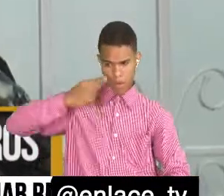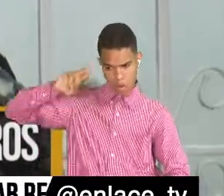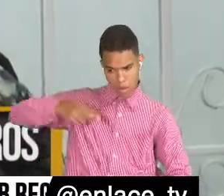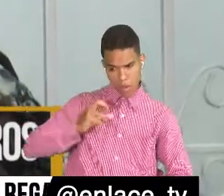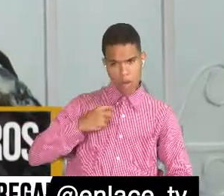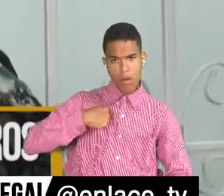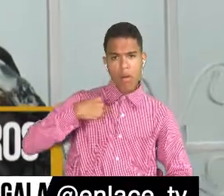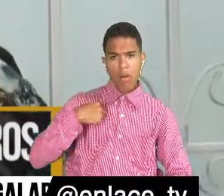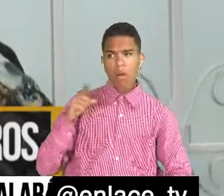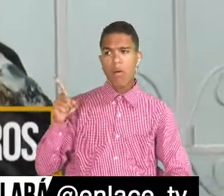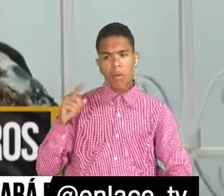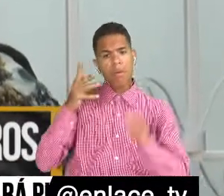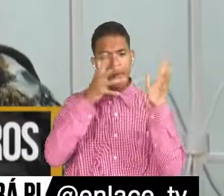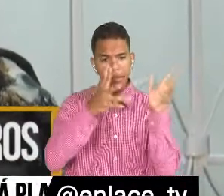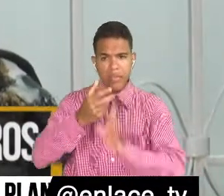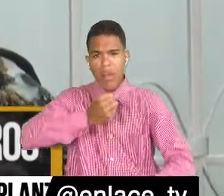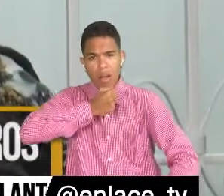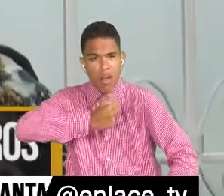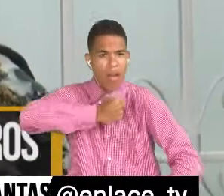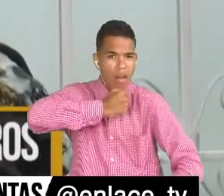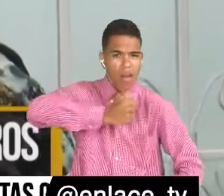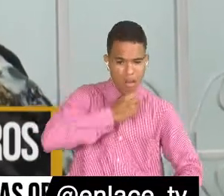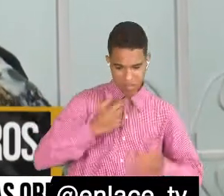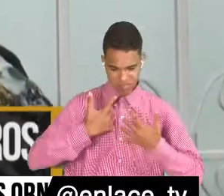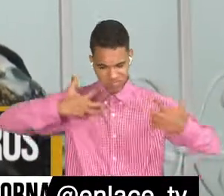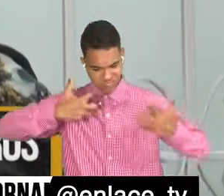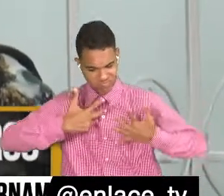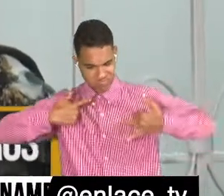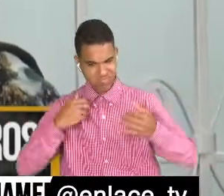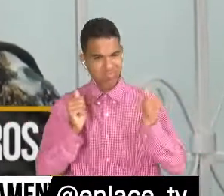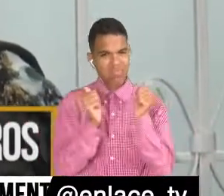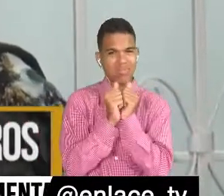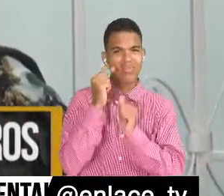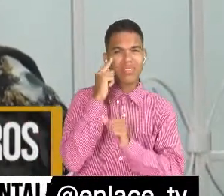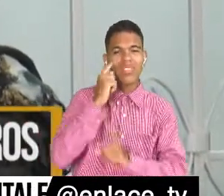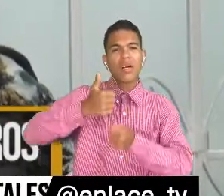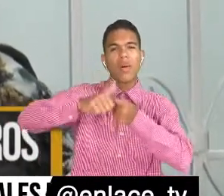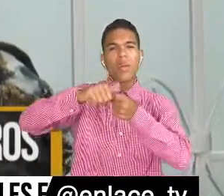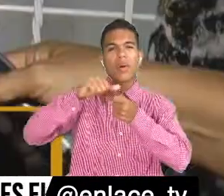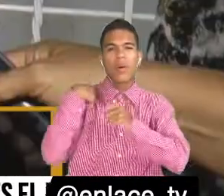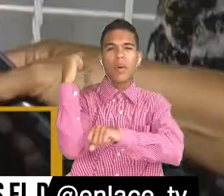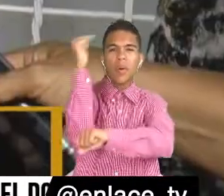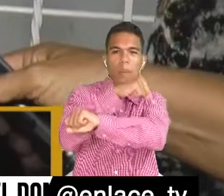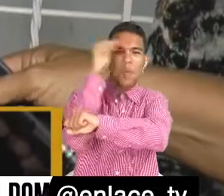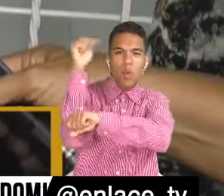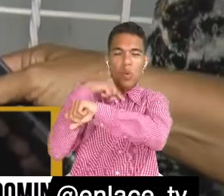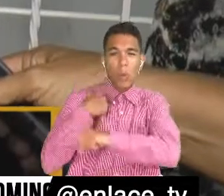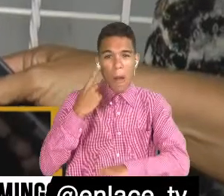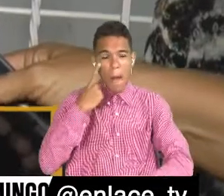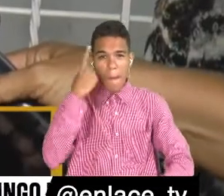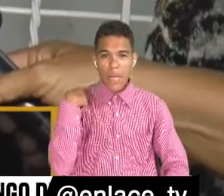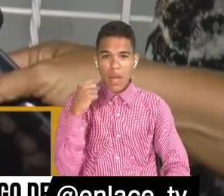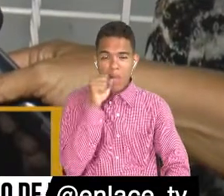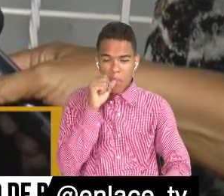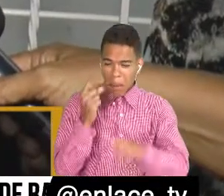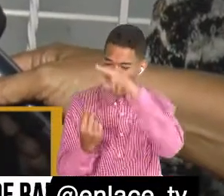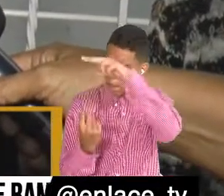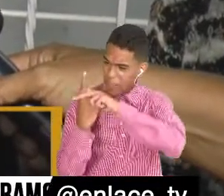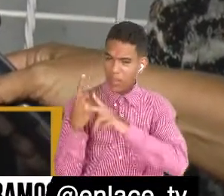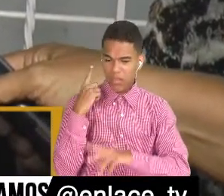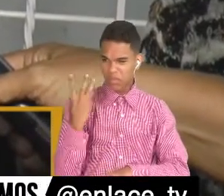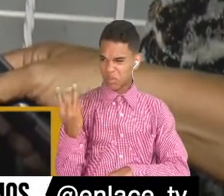muchos cantantes, de acompañar en las fiestas del petróleo, las primeras fiestas que se hicieron aquí en Barranca, acompañando siempre a los grupos grandes,